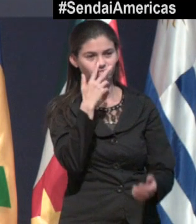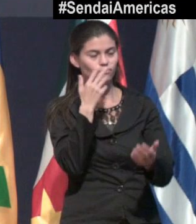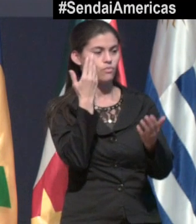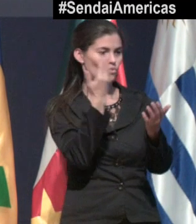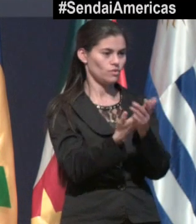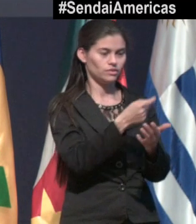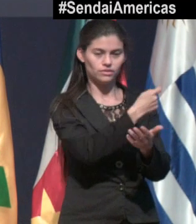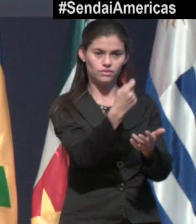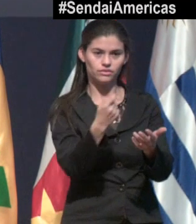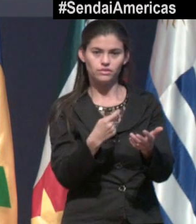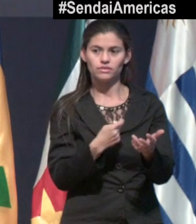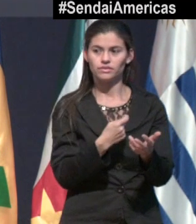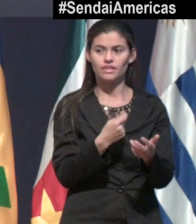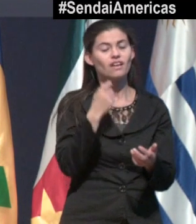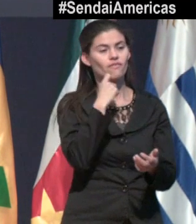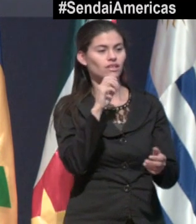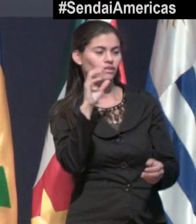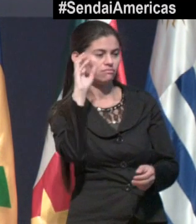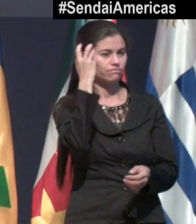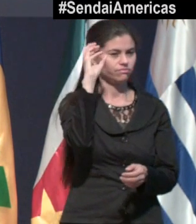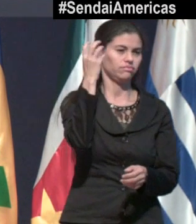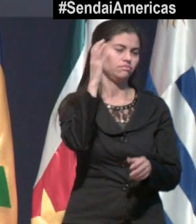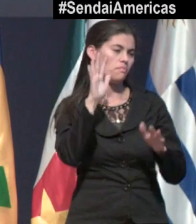creo que tenemos que especular un poco.